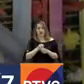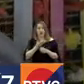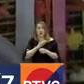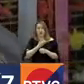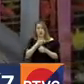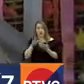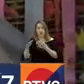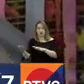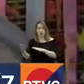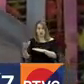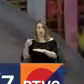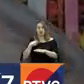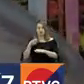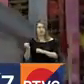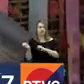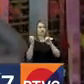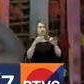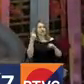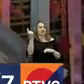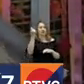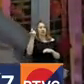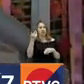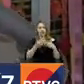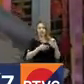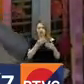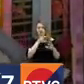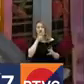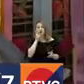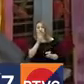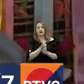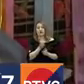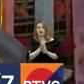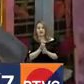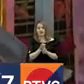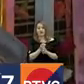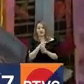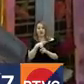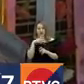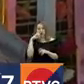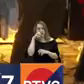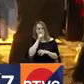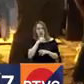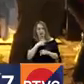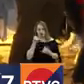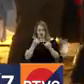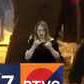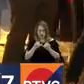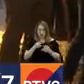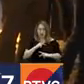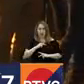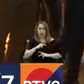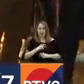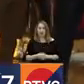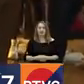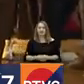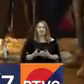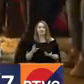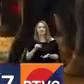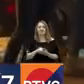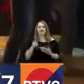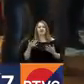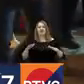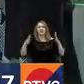y tiene que enfrentarse con un proceso difícil de descubrimiento de su propia identidad en esta edición del festival des